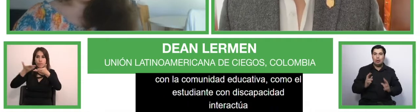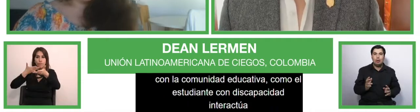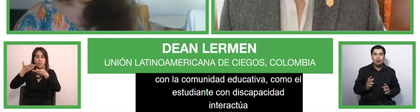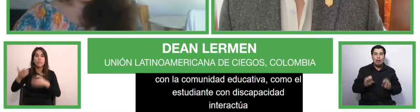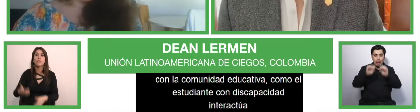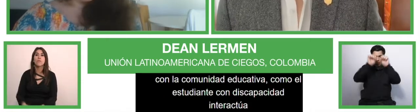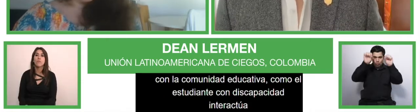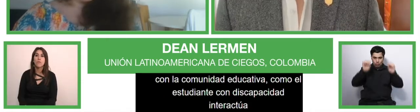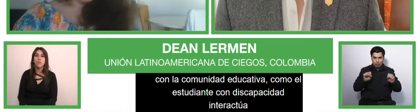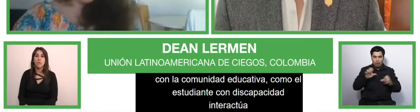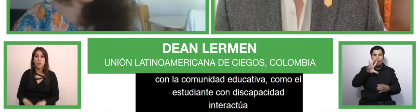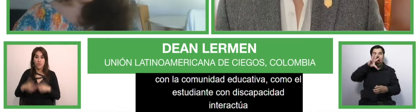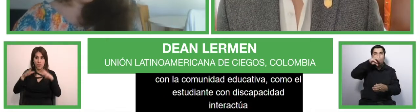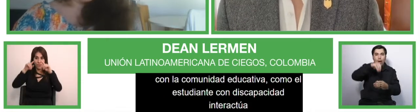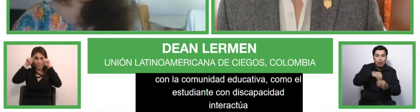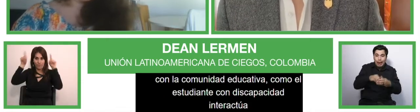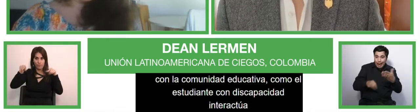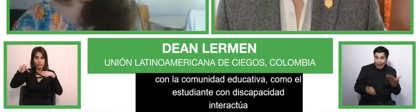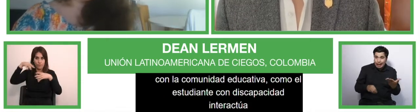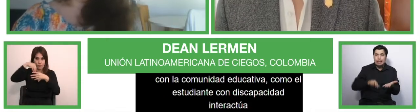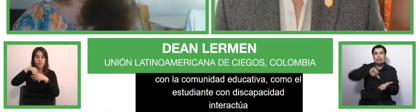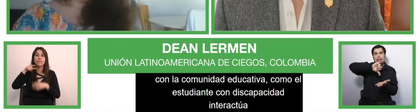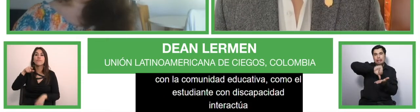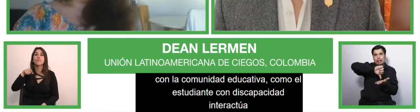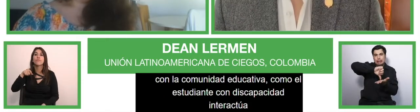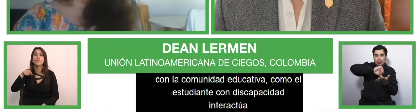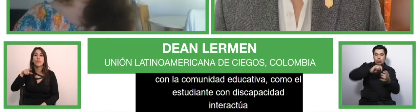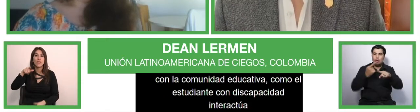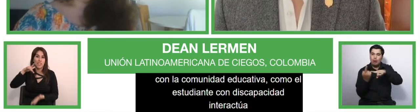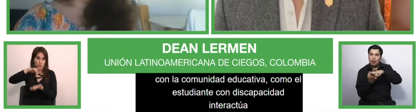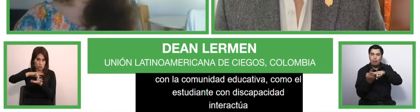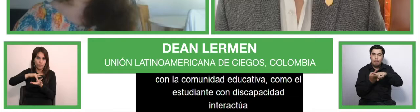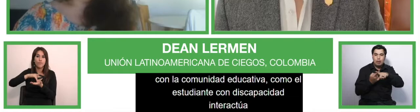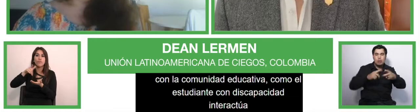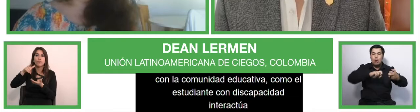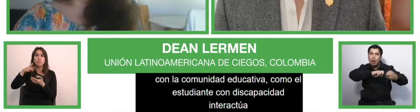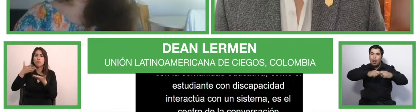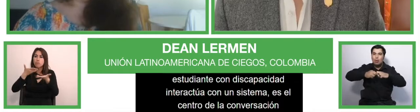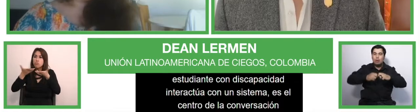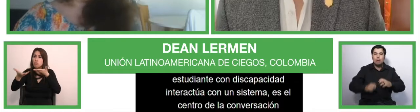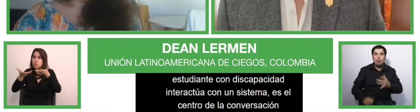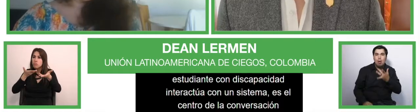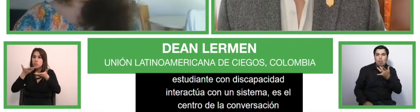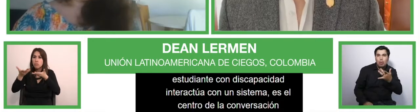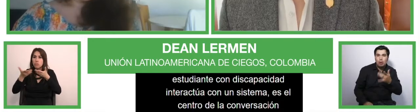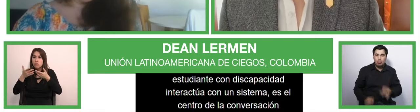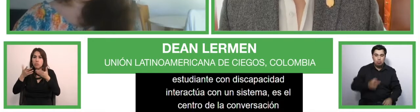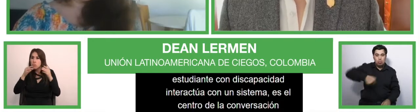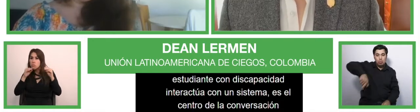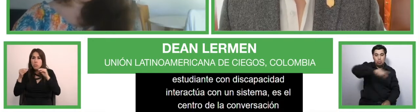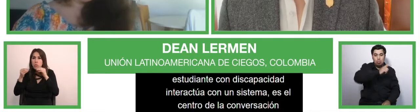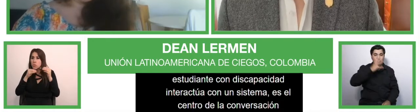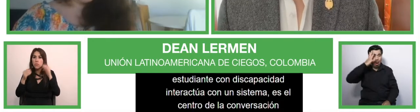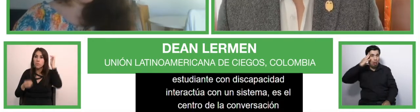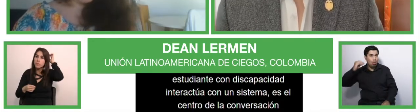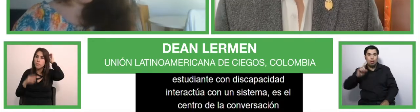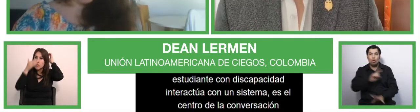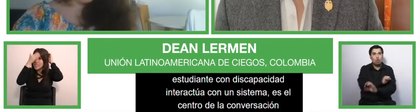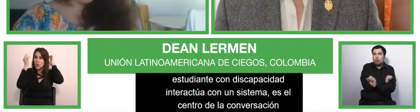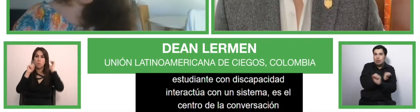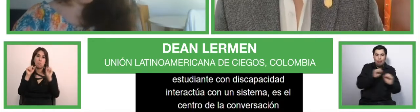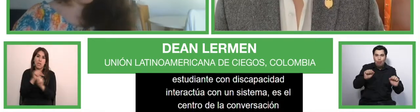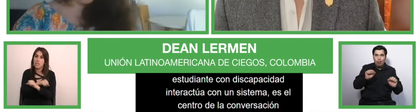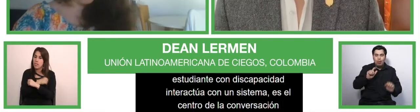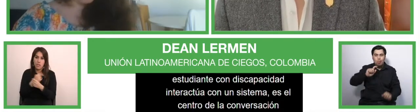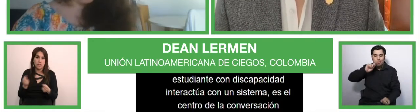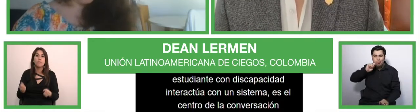Este es el centro de la conversación. Porque no podemos olvidar nunca la definición de